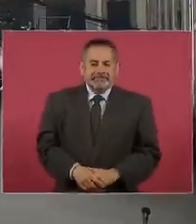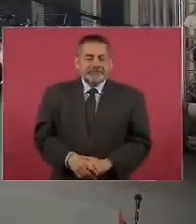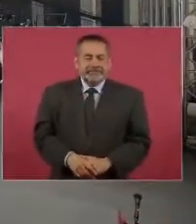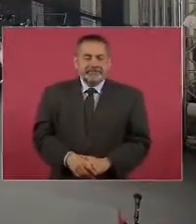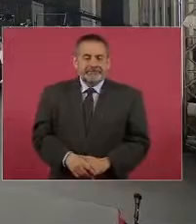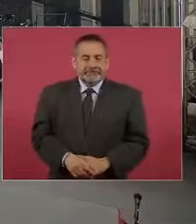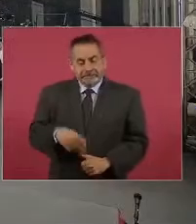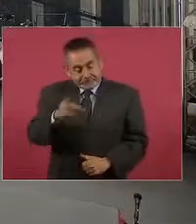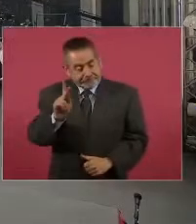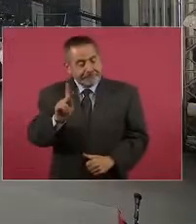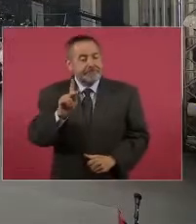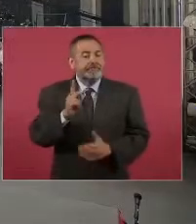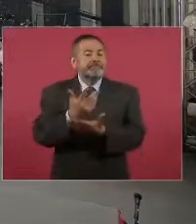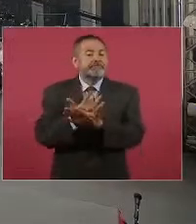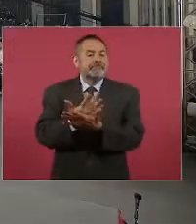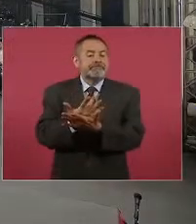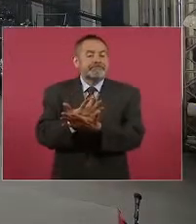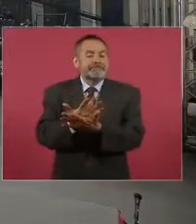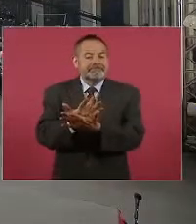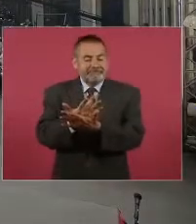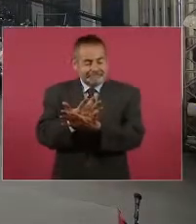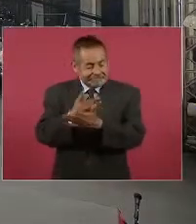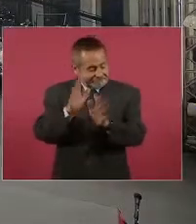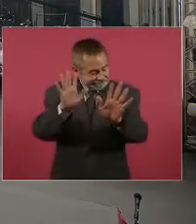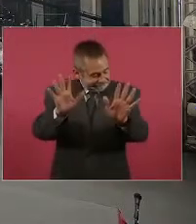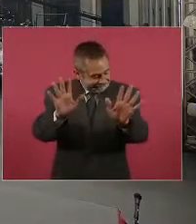Pues ahí pero tienen. Hay que esperar.